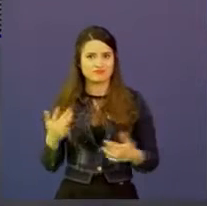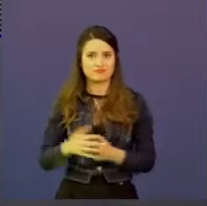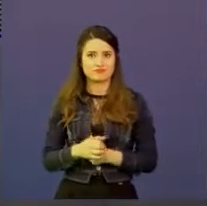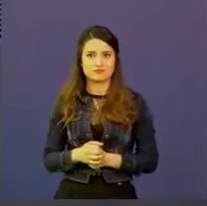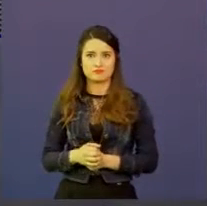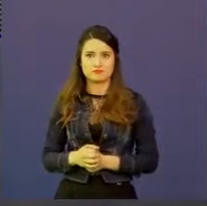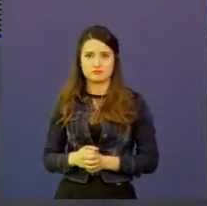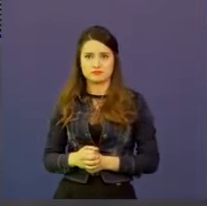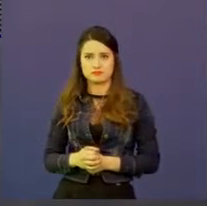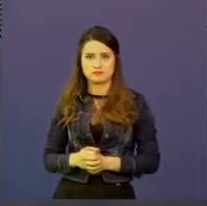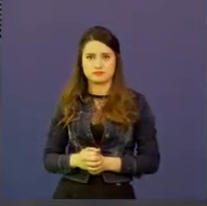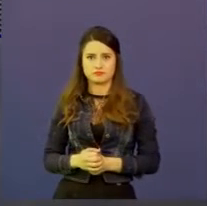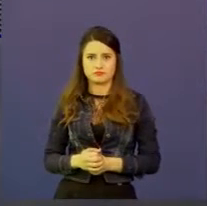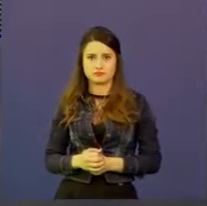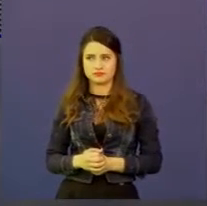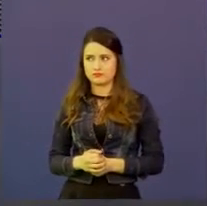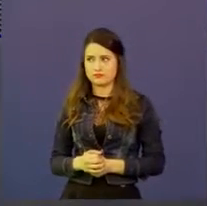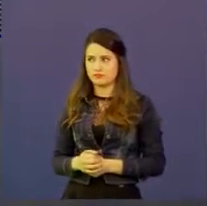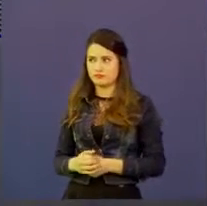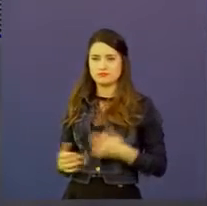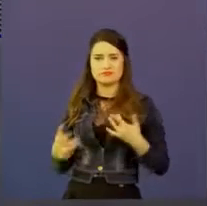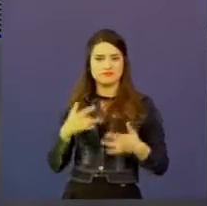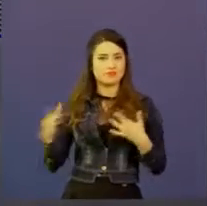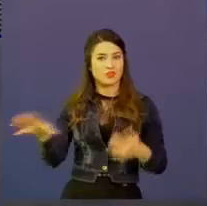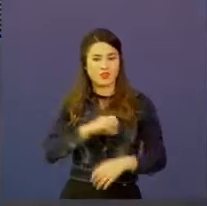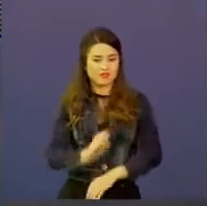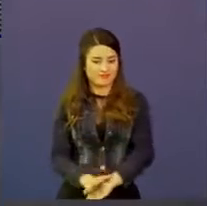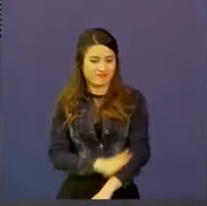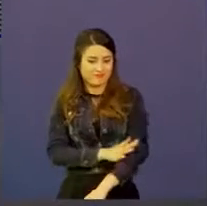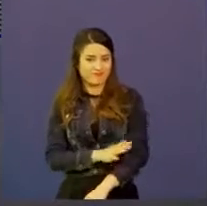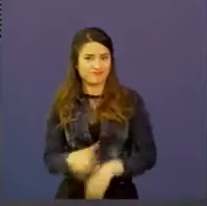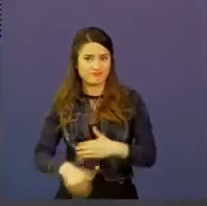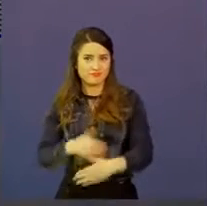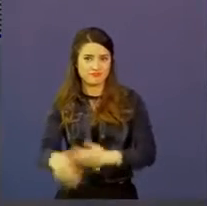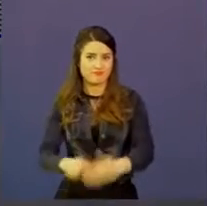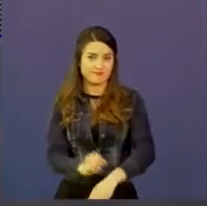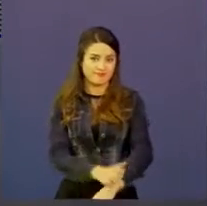nosotros del proceso que nosotros hacemos.